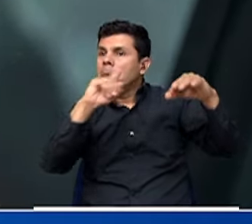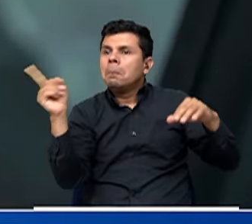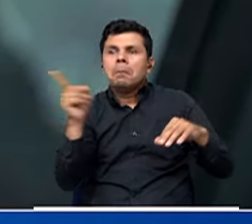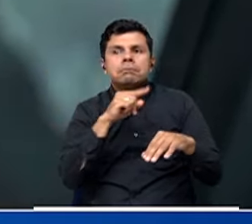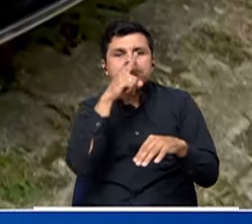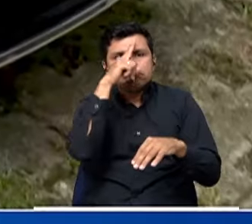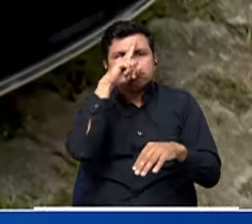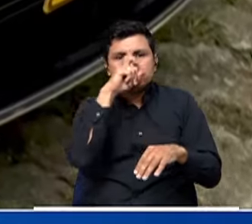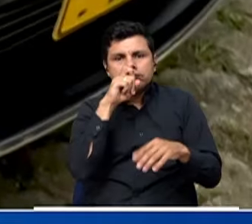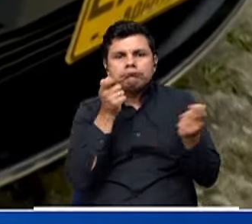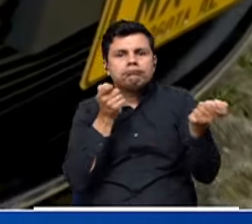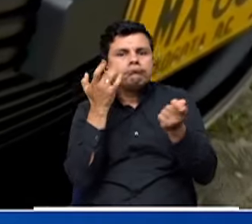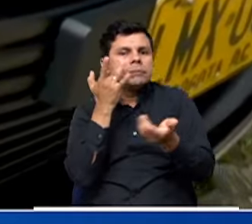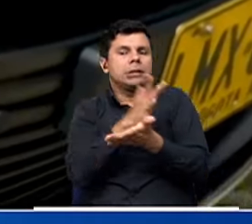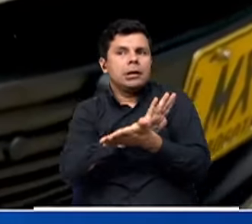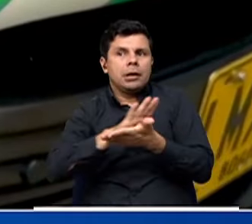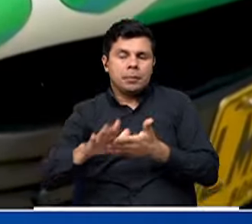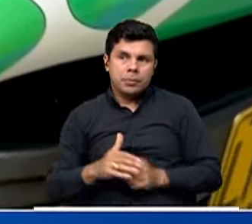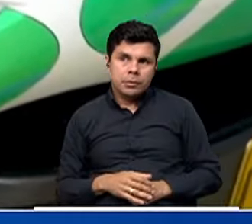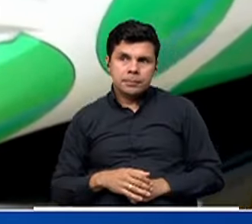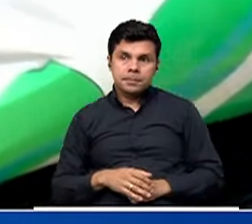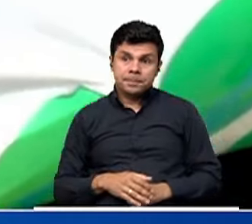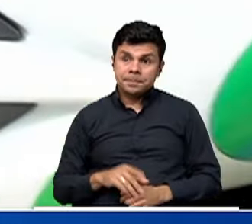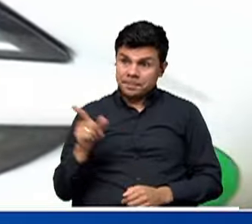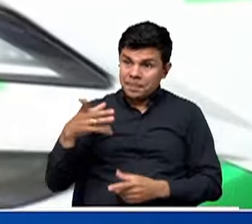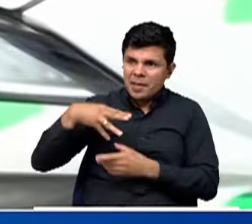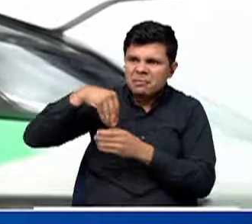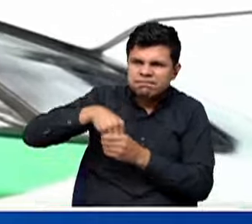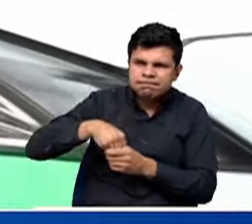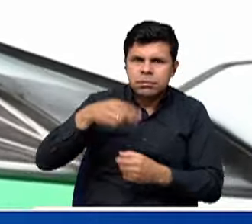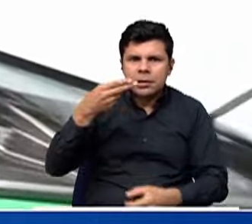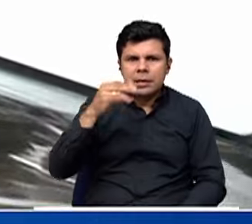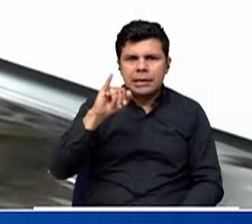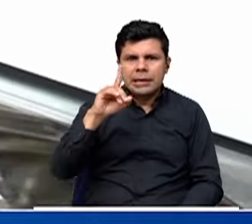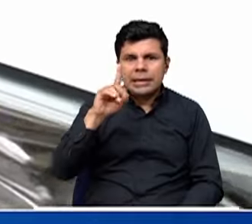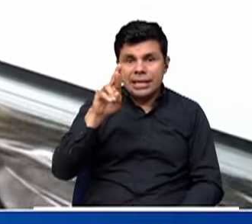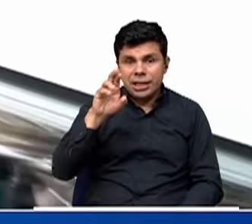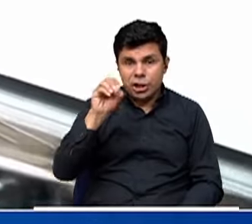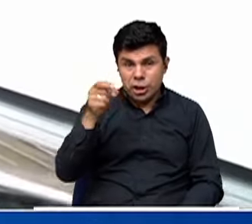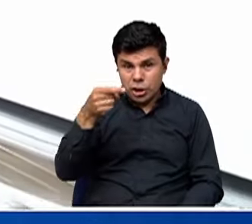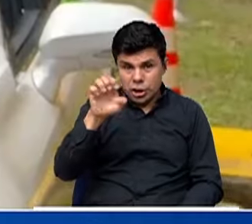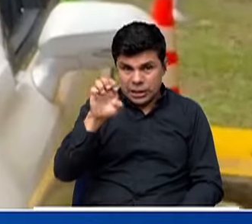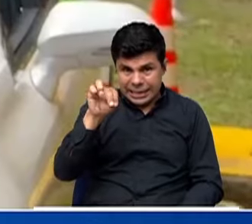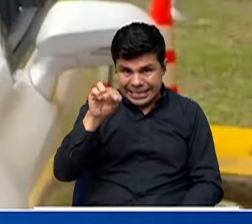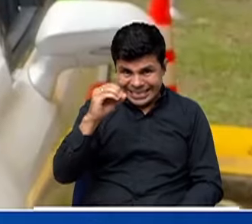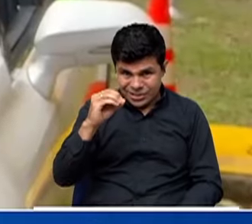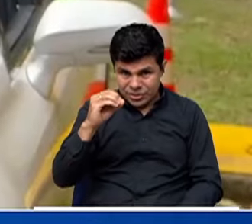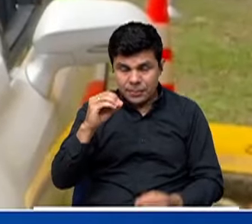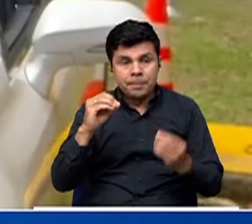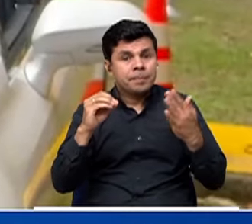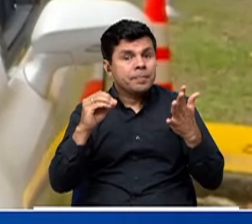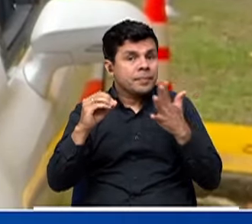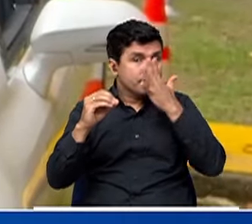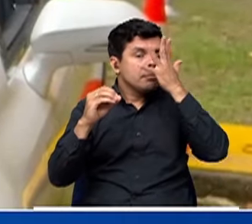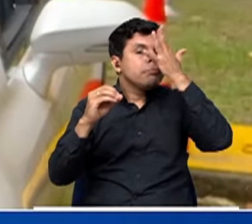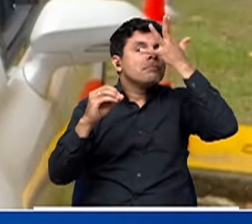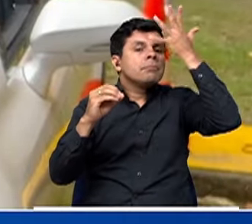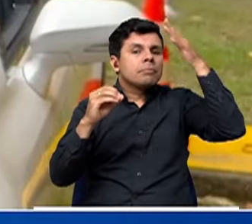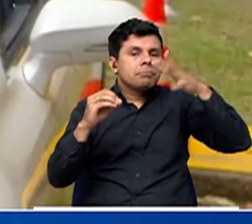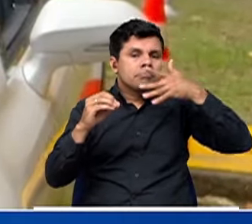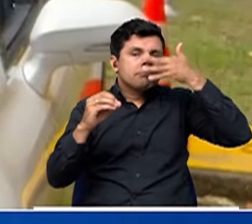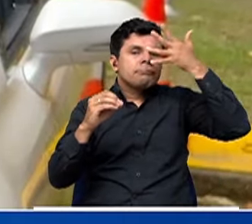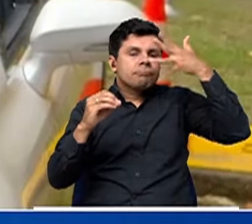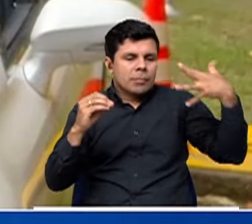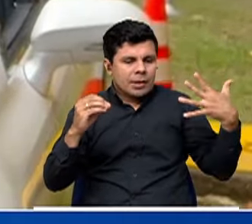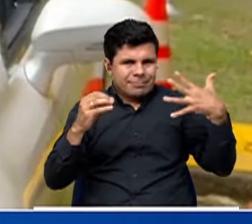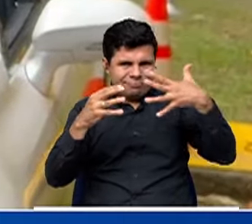en Colombia. Este carro de hidrógeno aprovecha la energía química del hidrógeno y la energía química del oxígeno que tiene el aire. La